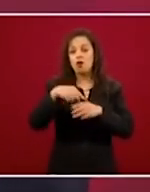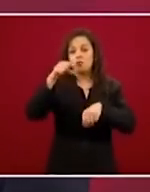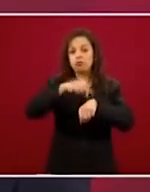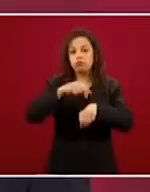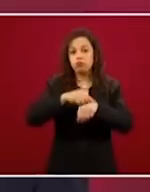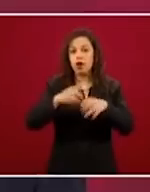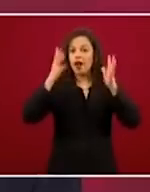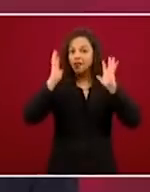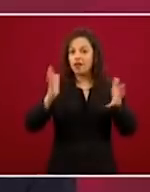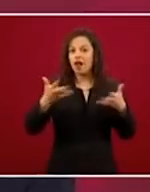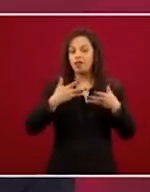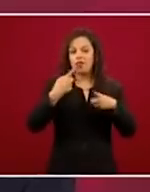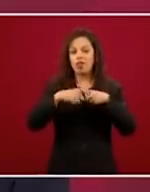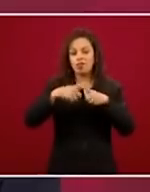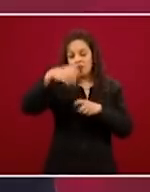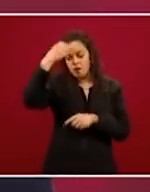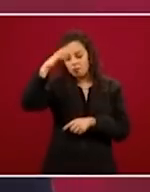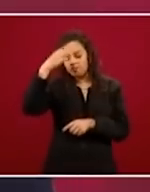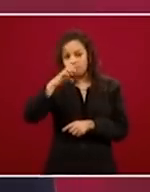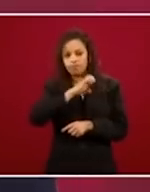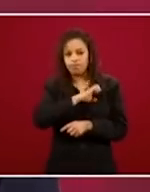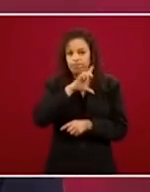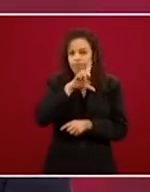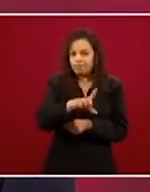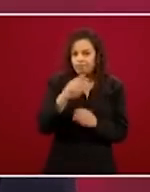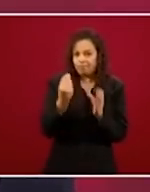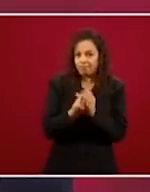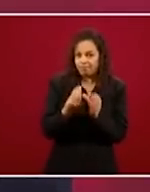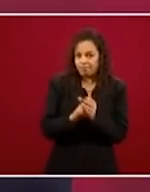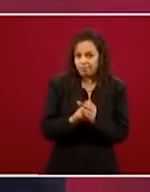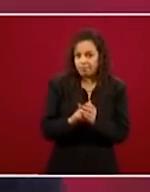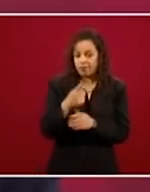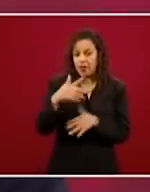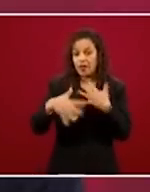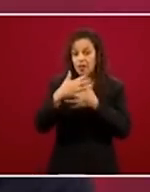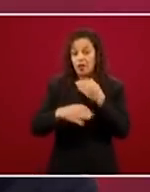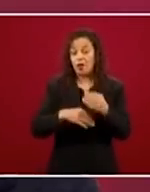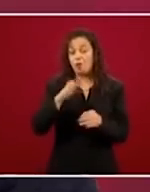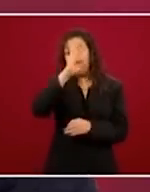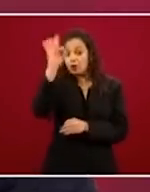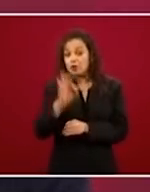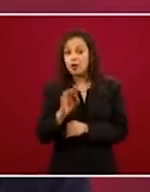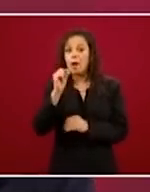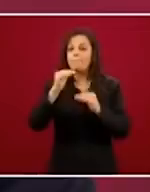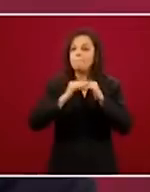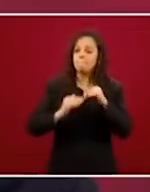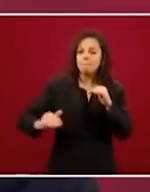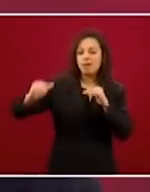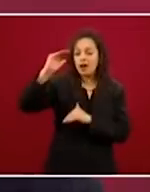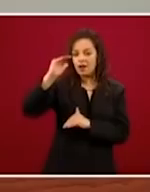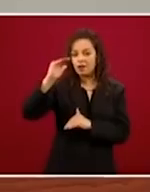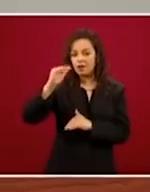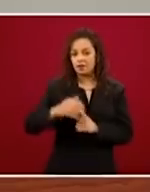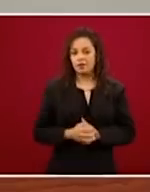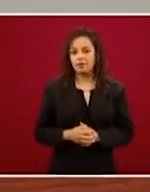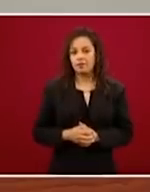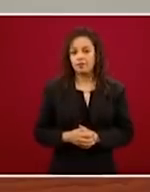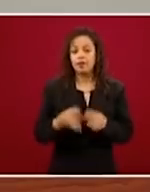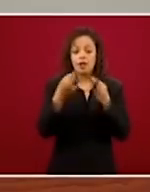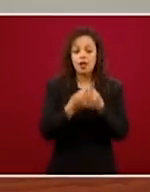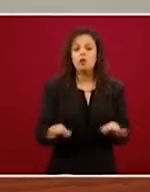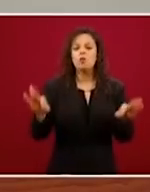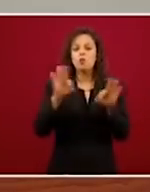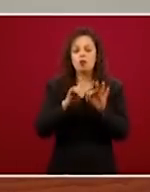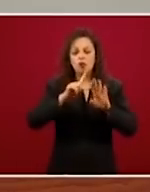especialistas son es 15% adicional cuáles según la segunda parte importante que nosotros tenemos que trabajar